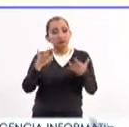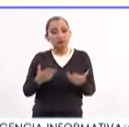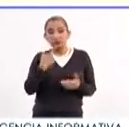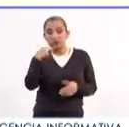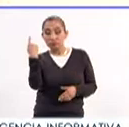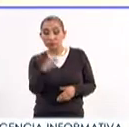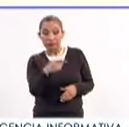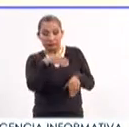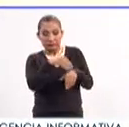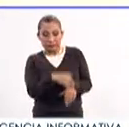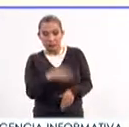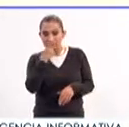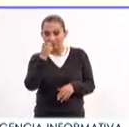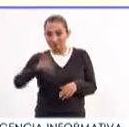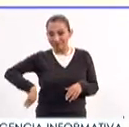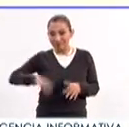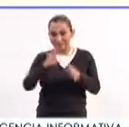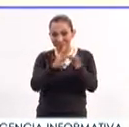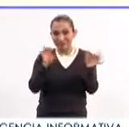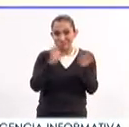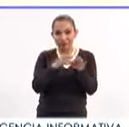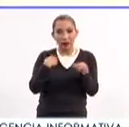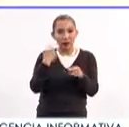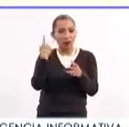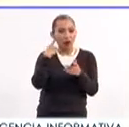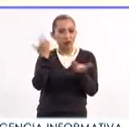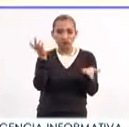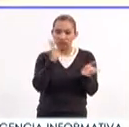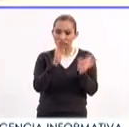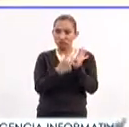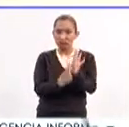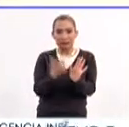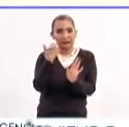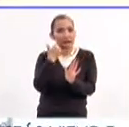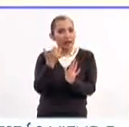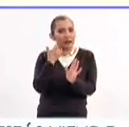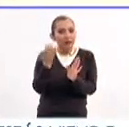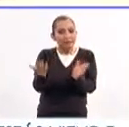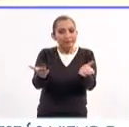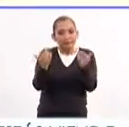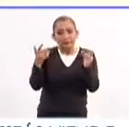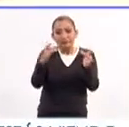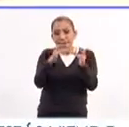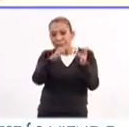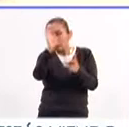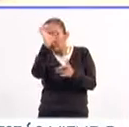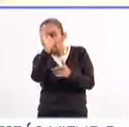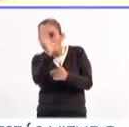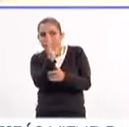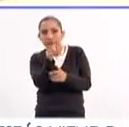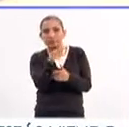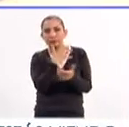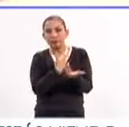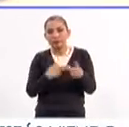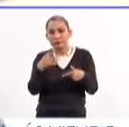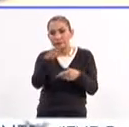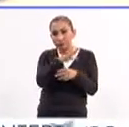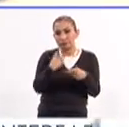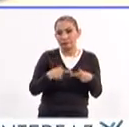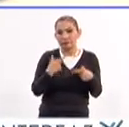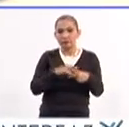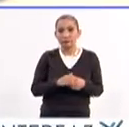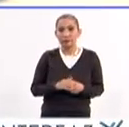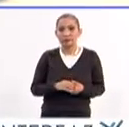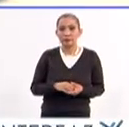instrucción y como les platicaba, doy dos muestras que tratan de acercar a la cultura y a la ciudad, a la gente,